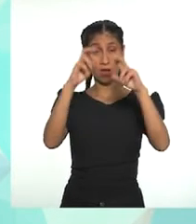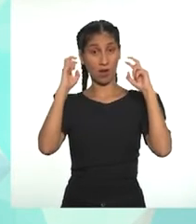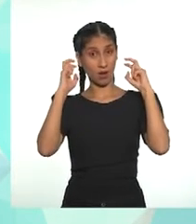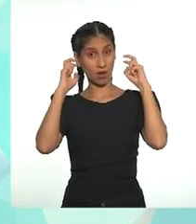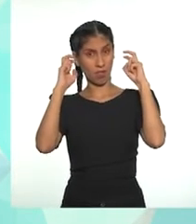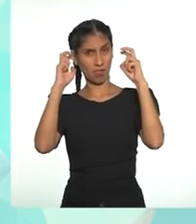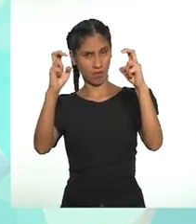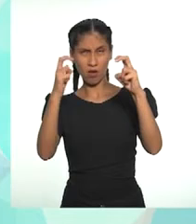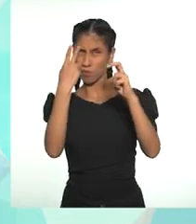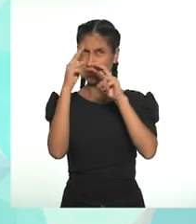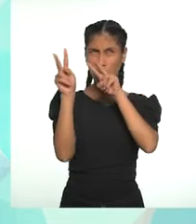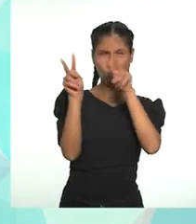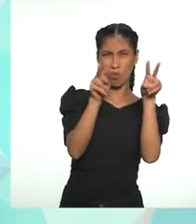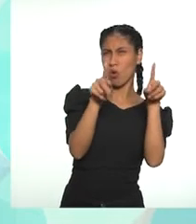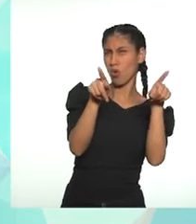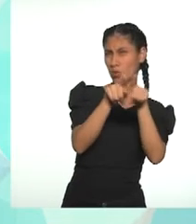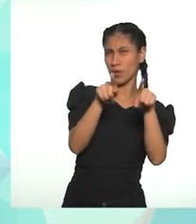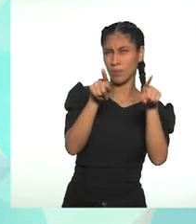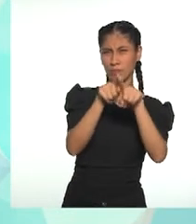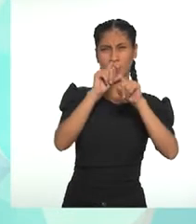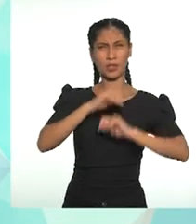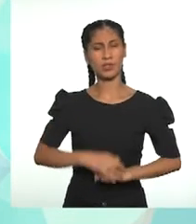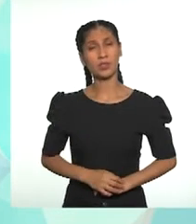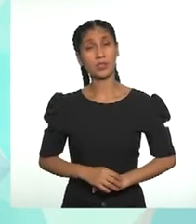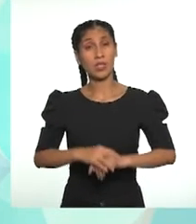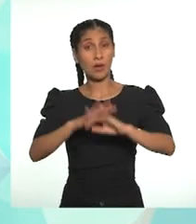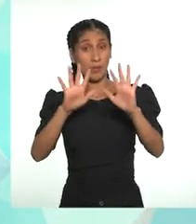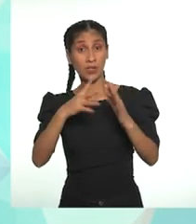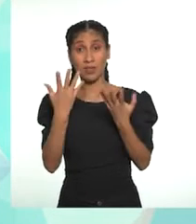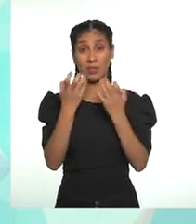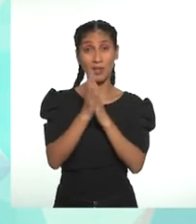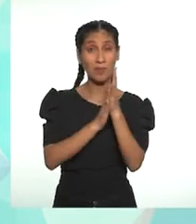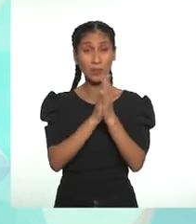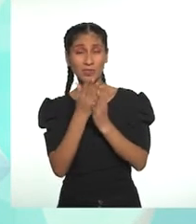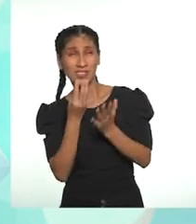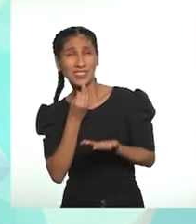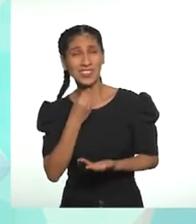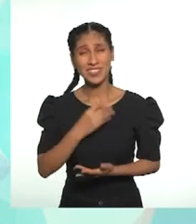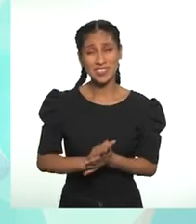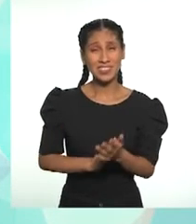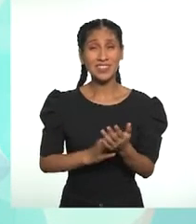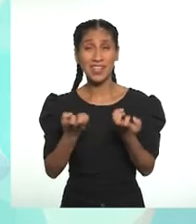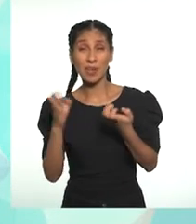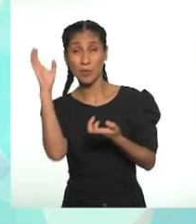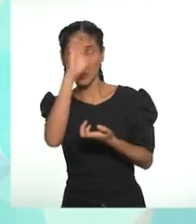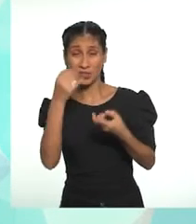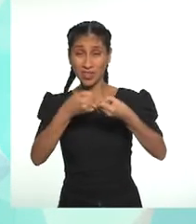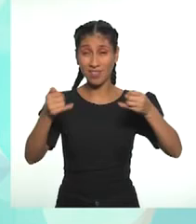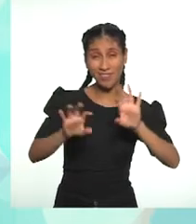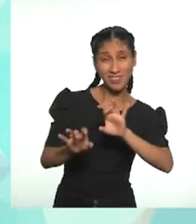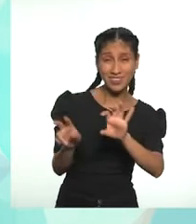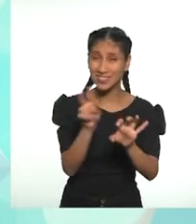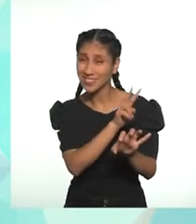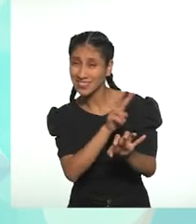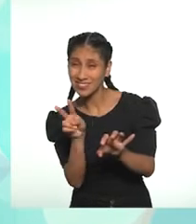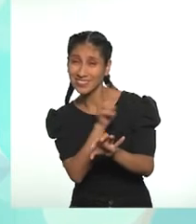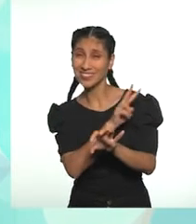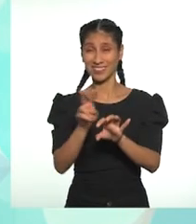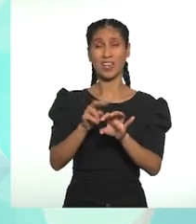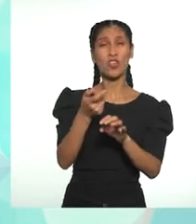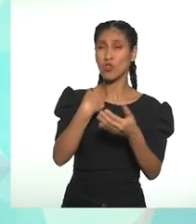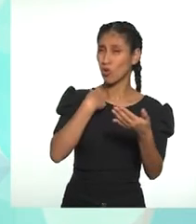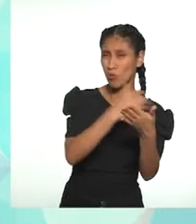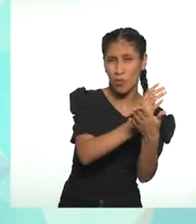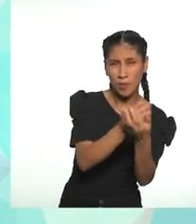nos encontremos con las normas de bioseguridad, o cuando se nos apetece algo nuevo, así que decidimos buscar en internet alguna que